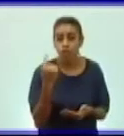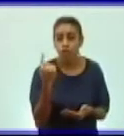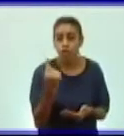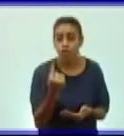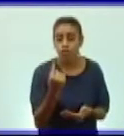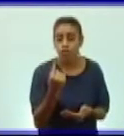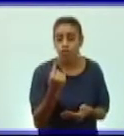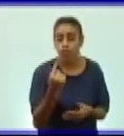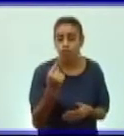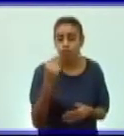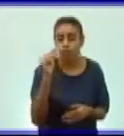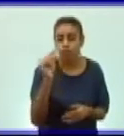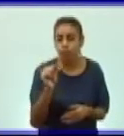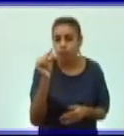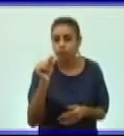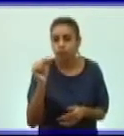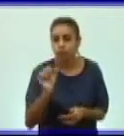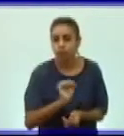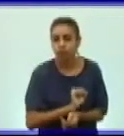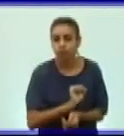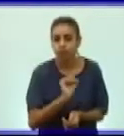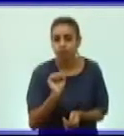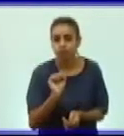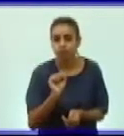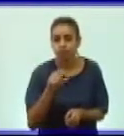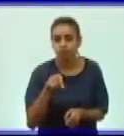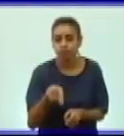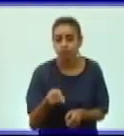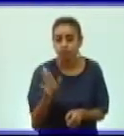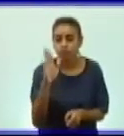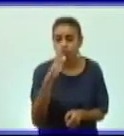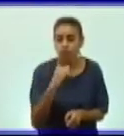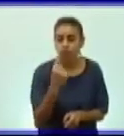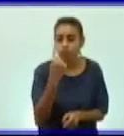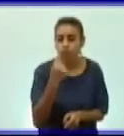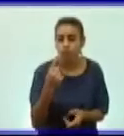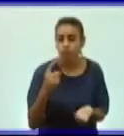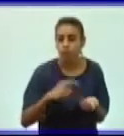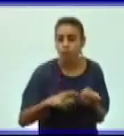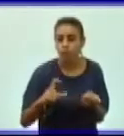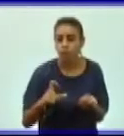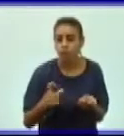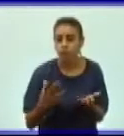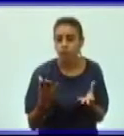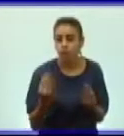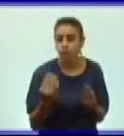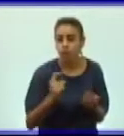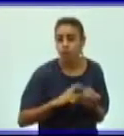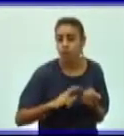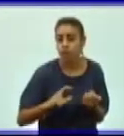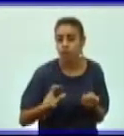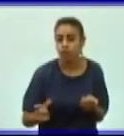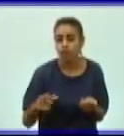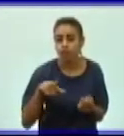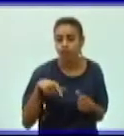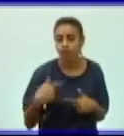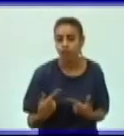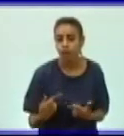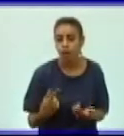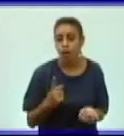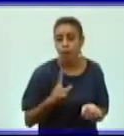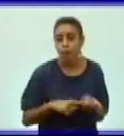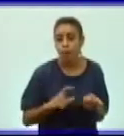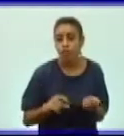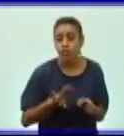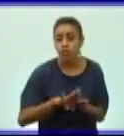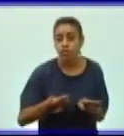campañas electorales. Por tanto, ya no va a haber un solo partido. Va a existir otros partidos también, como por ejemplo el Partido Separatista y